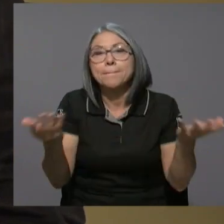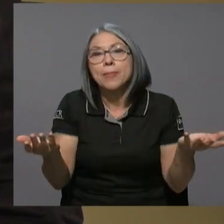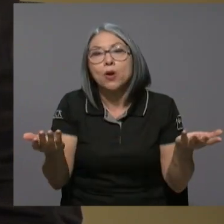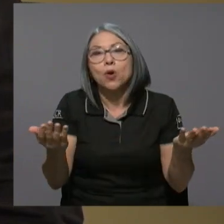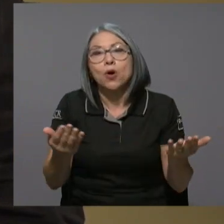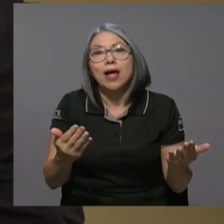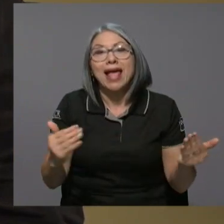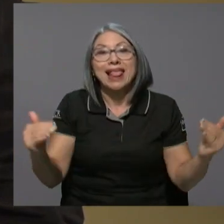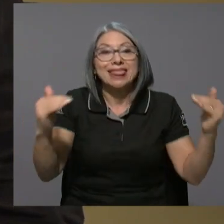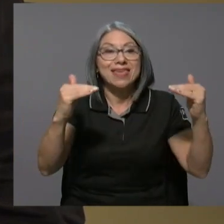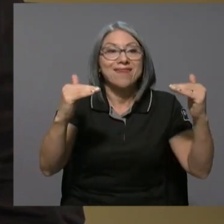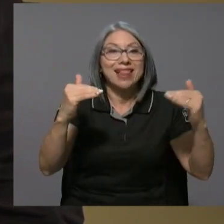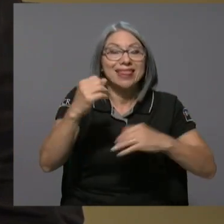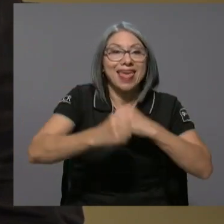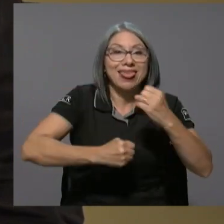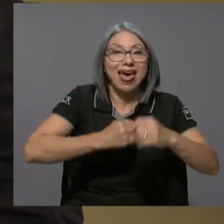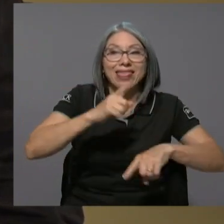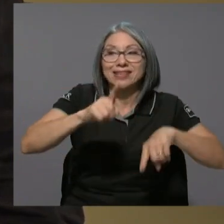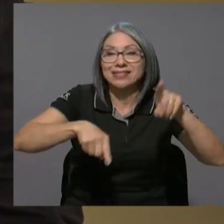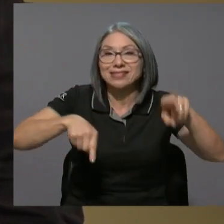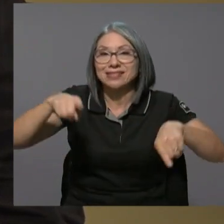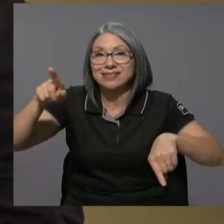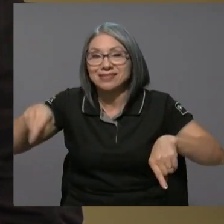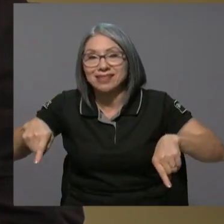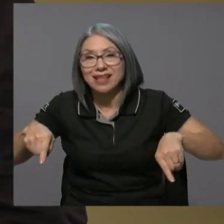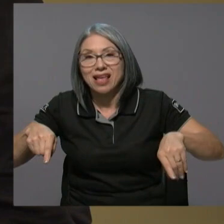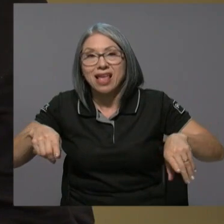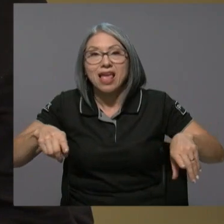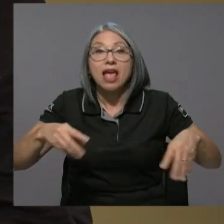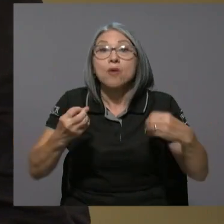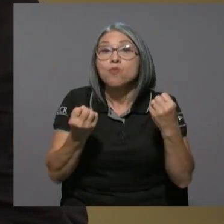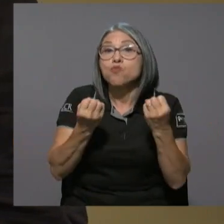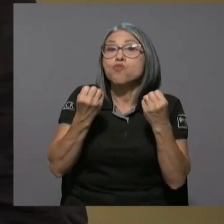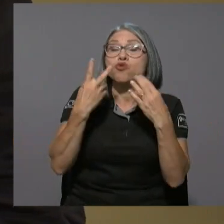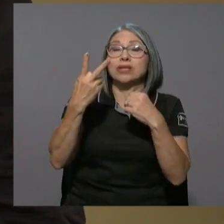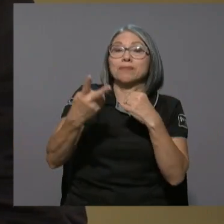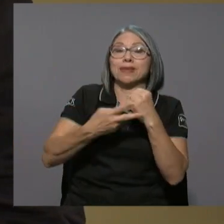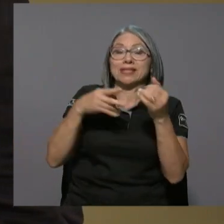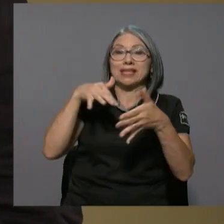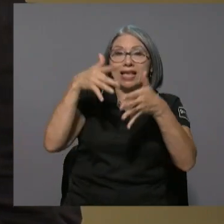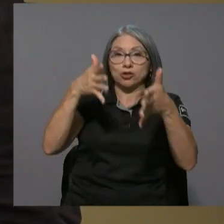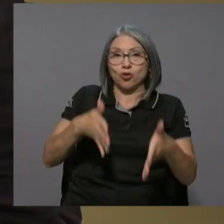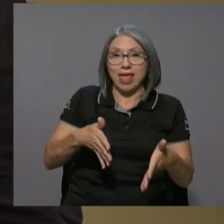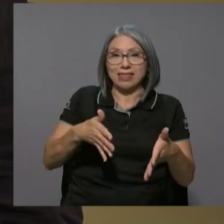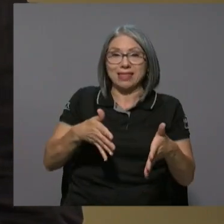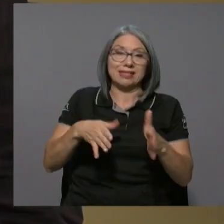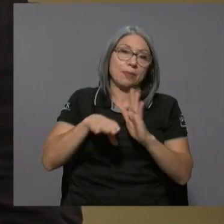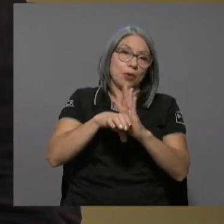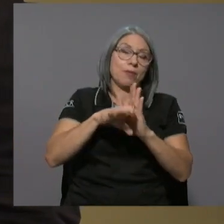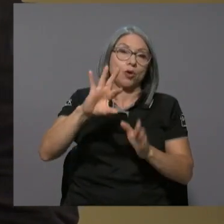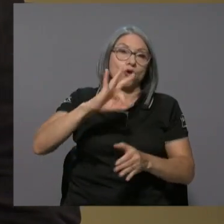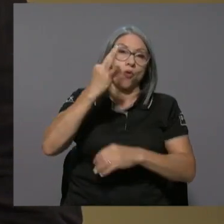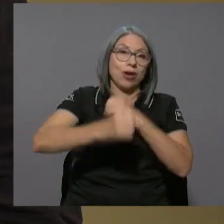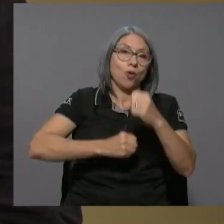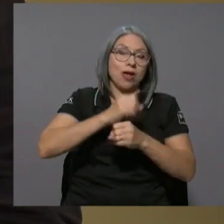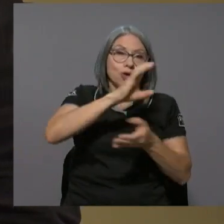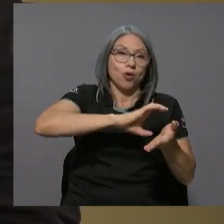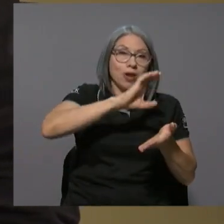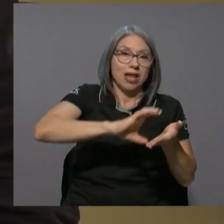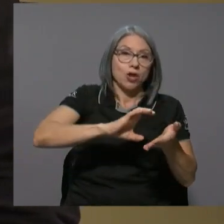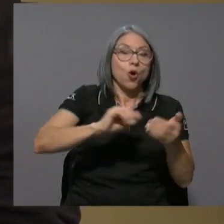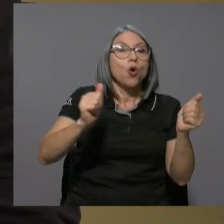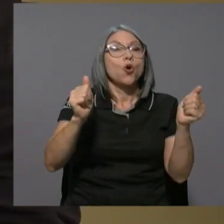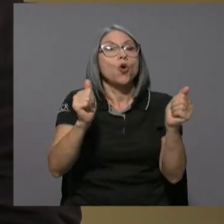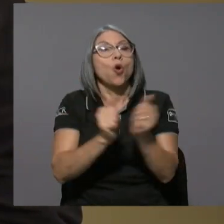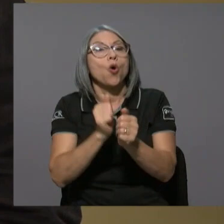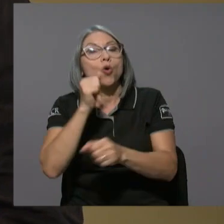de edades, resulta que el nivel de edades, en muchos casos hay estudiantes que están, digamos, en un 9º año, pero con una edad que no debería ser